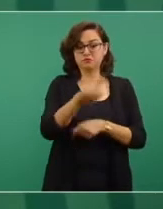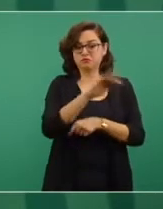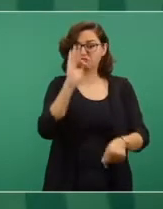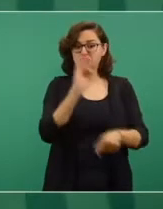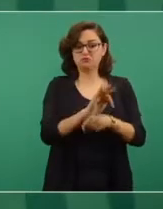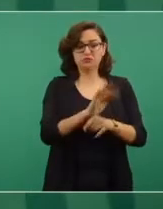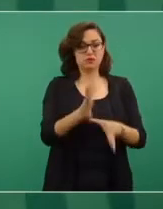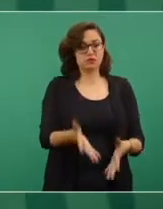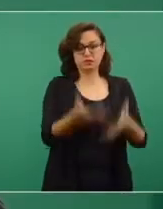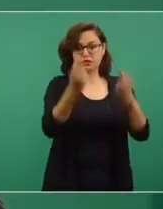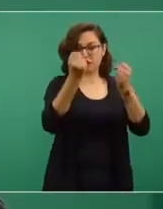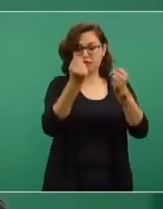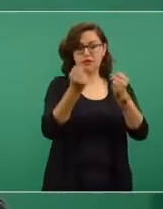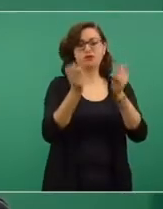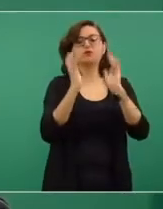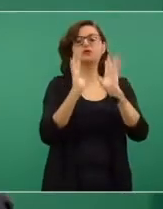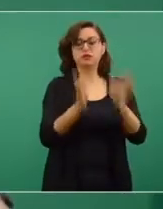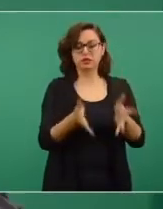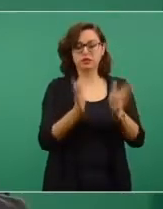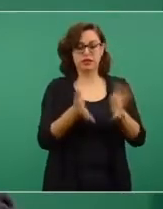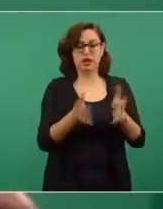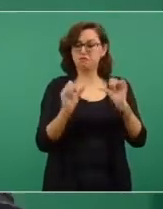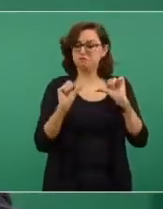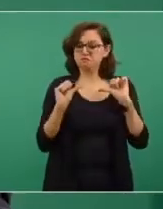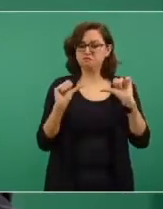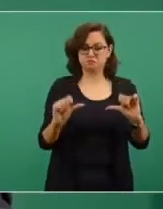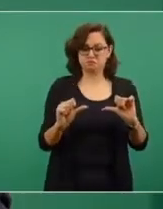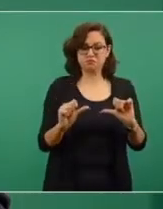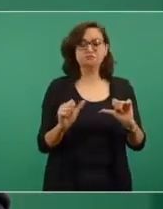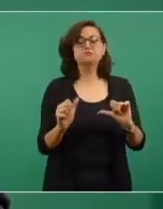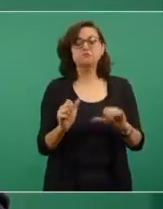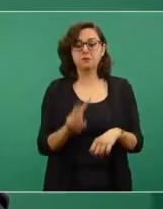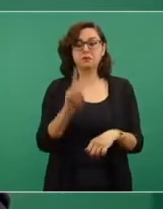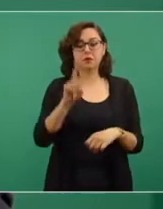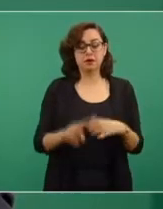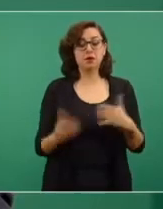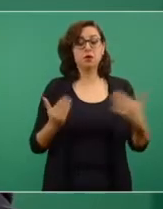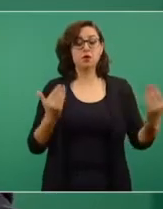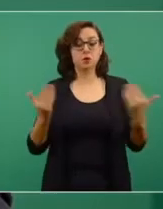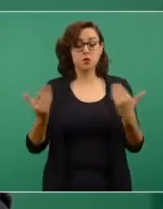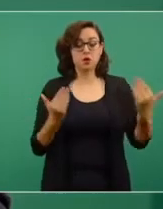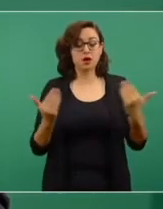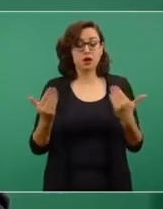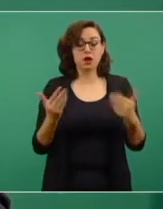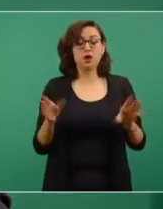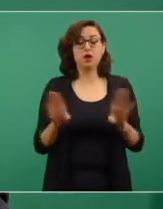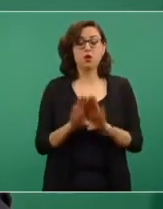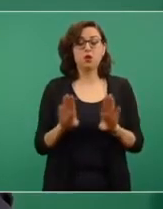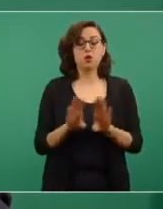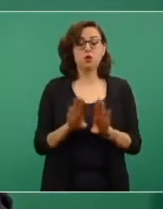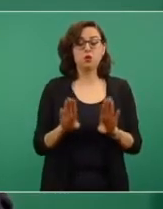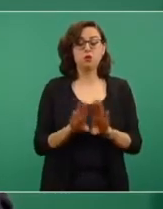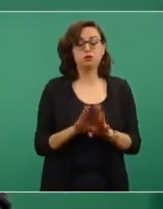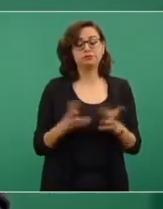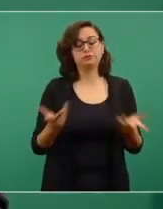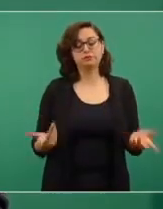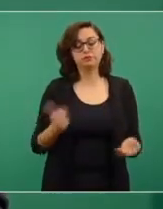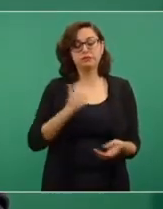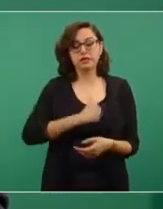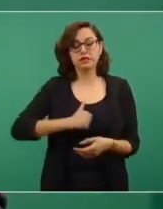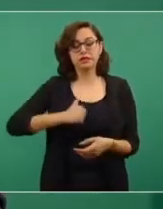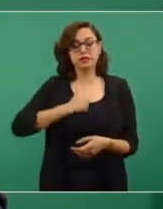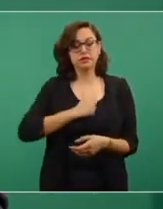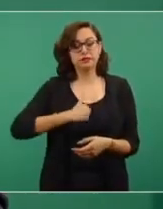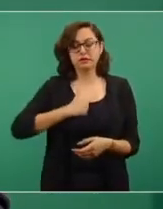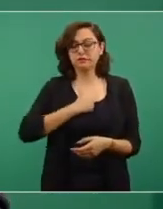salvadas, vidas salvadas. Y por eso hacíamos esta comparación con la muy desafortunada,